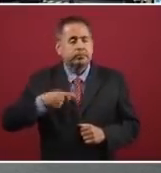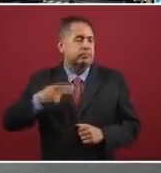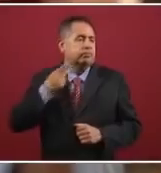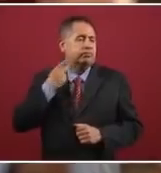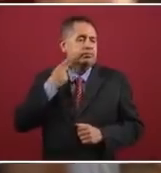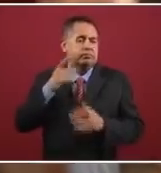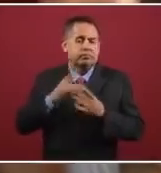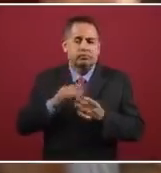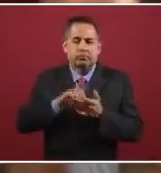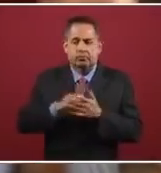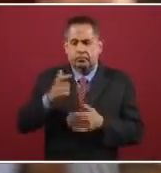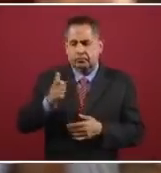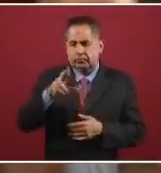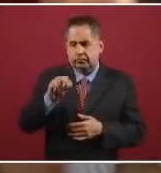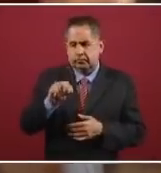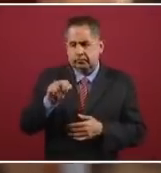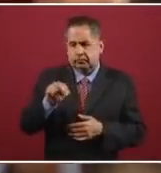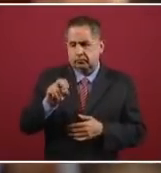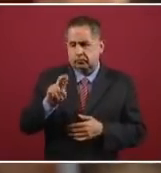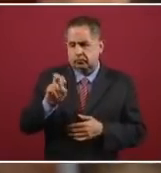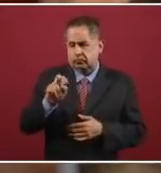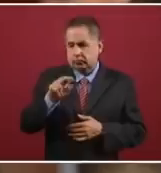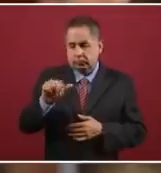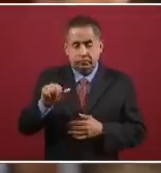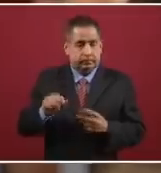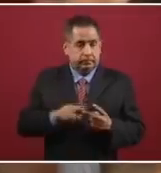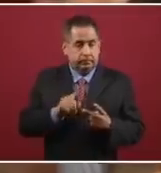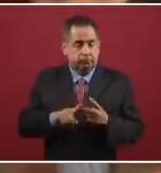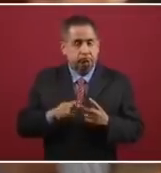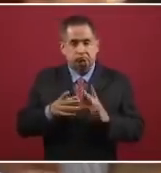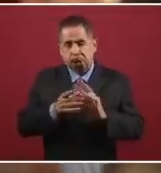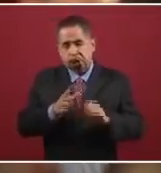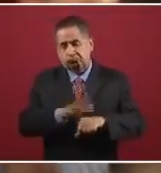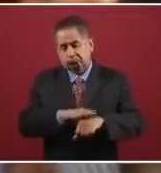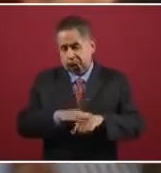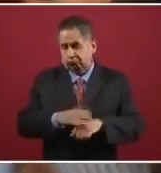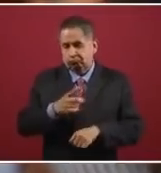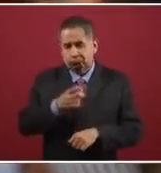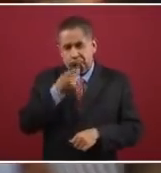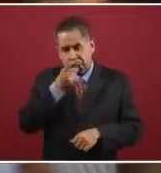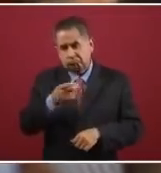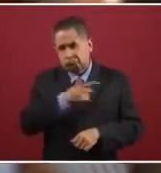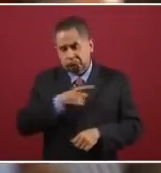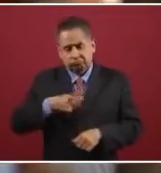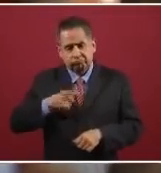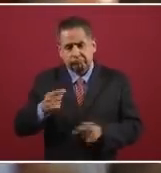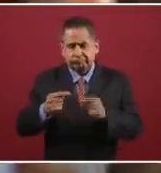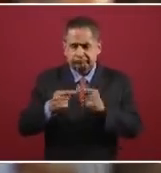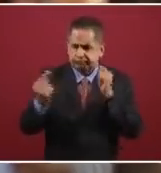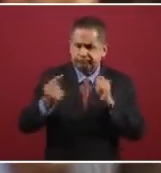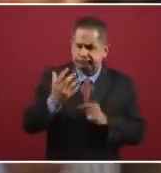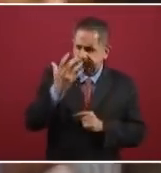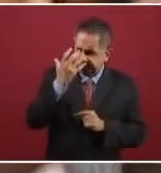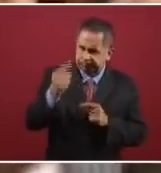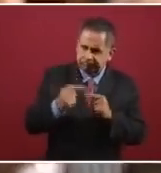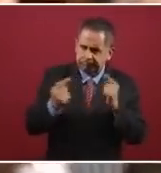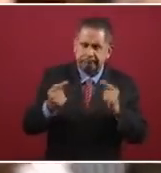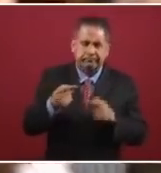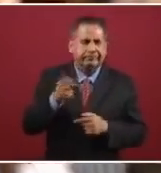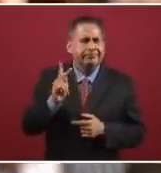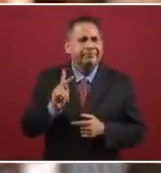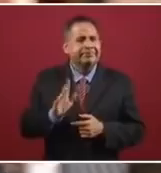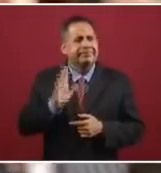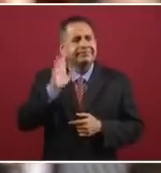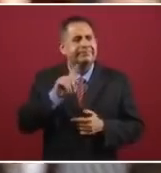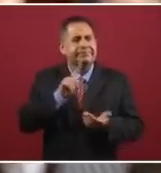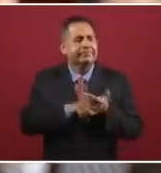política, como Gerardo Fernández Noroña, han señalado la necesidad de una oposición seria, pero pareciera que